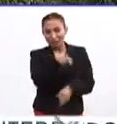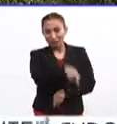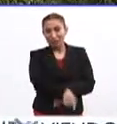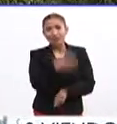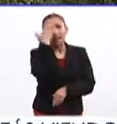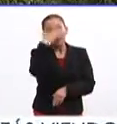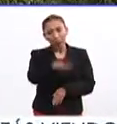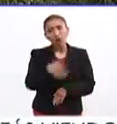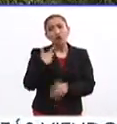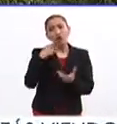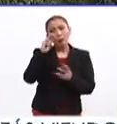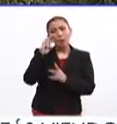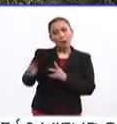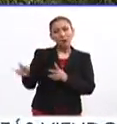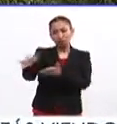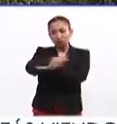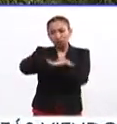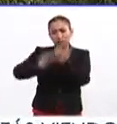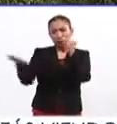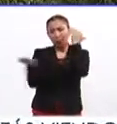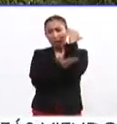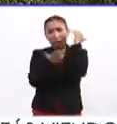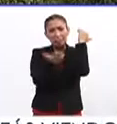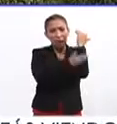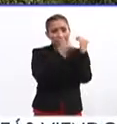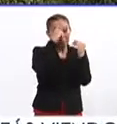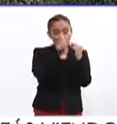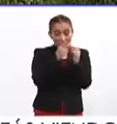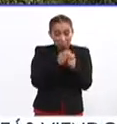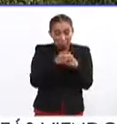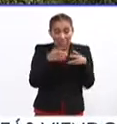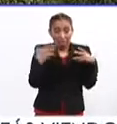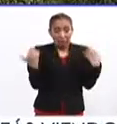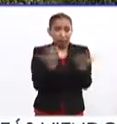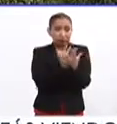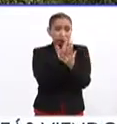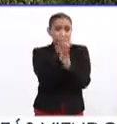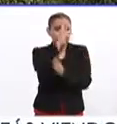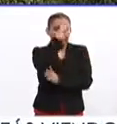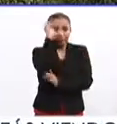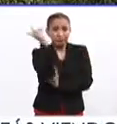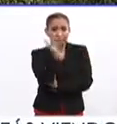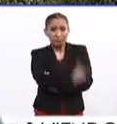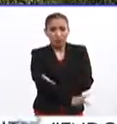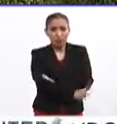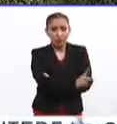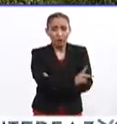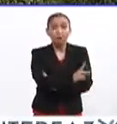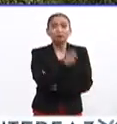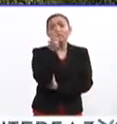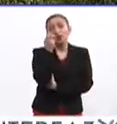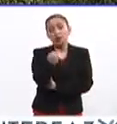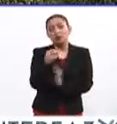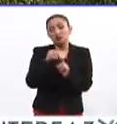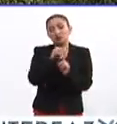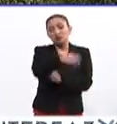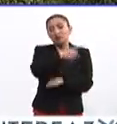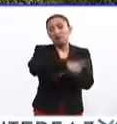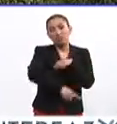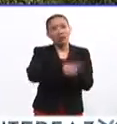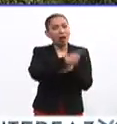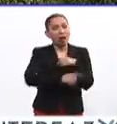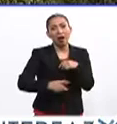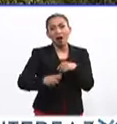que los niveles de deforestación en México, por lo menos, pues son cada vez mayores, ¿no? Y lo cual tiene un impacto